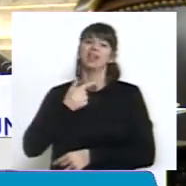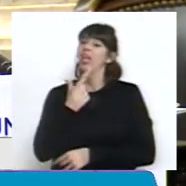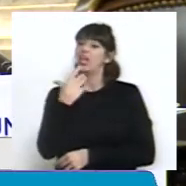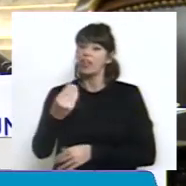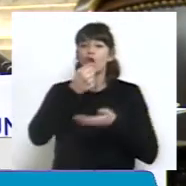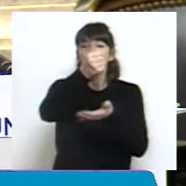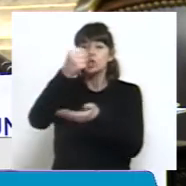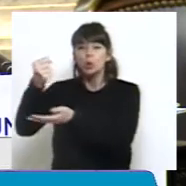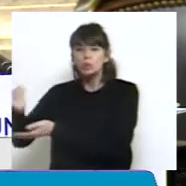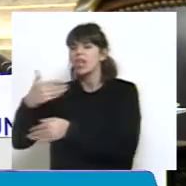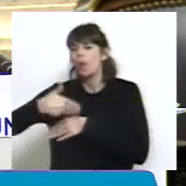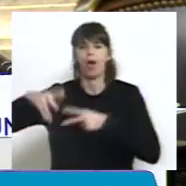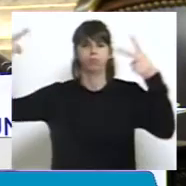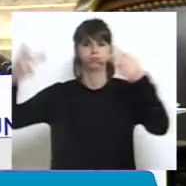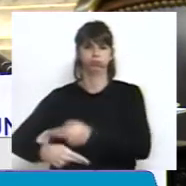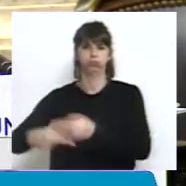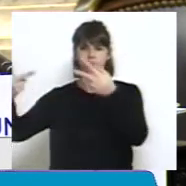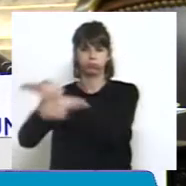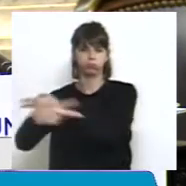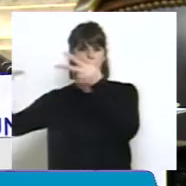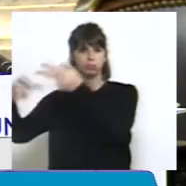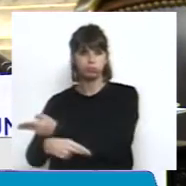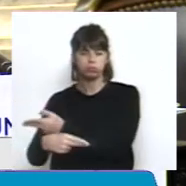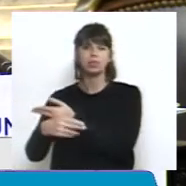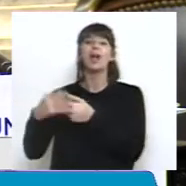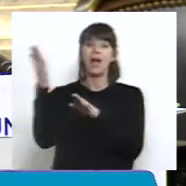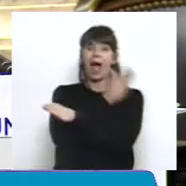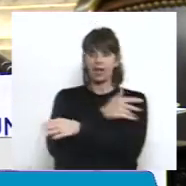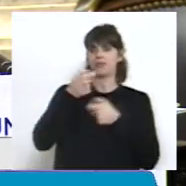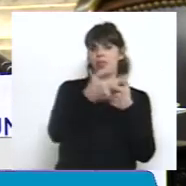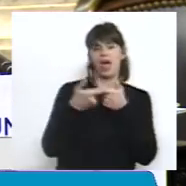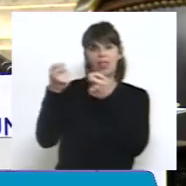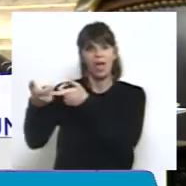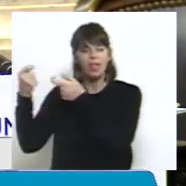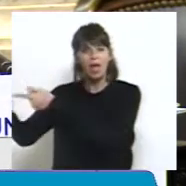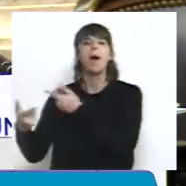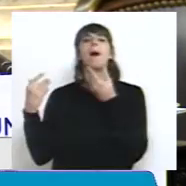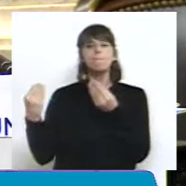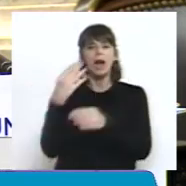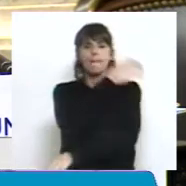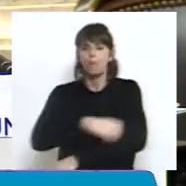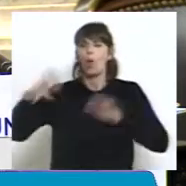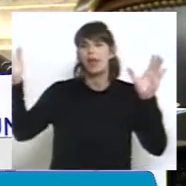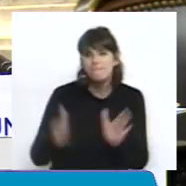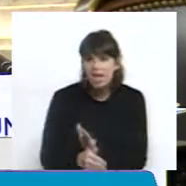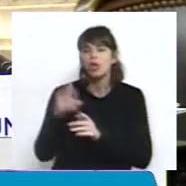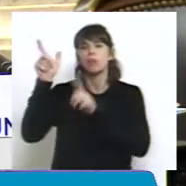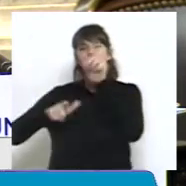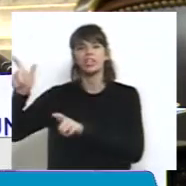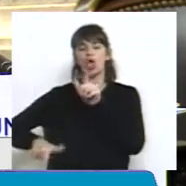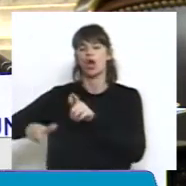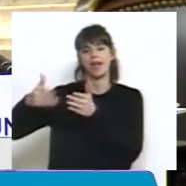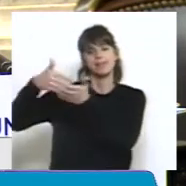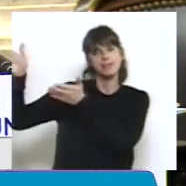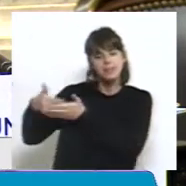políticas públicas destinadas a combatir la pobreza, la exclusión y demás que se habían llevado adelante